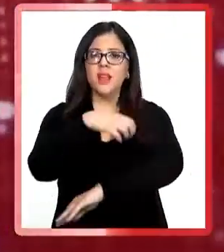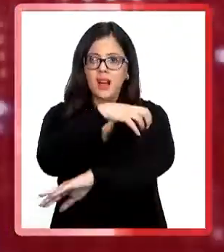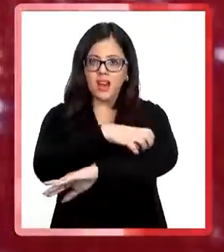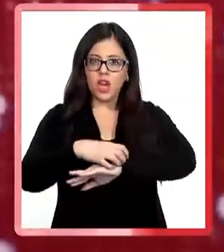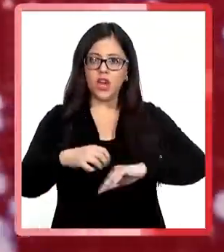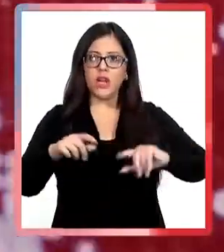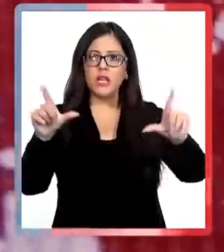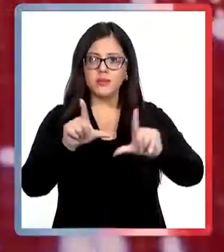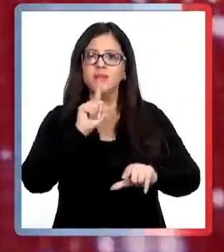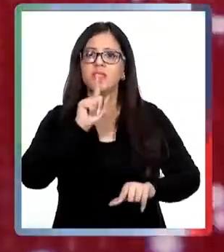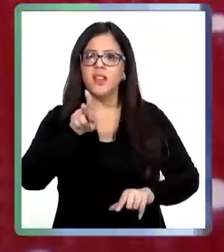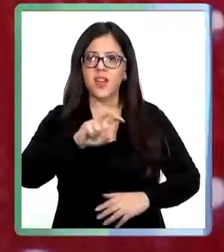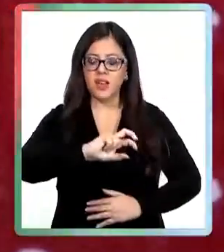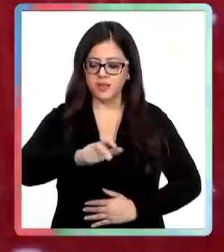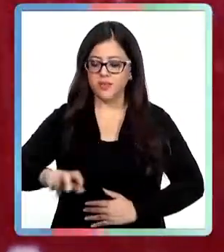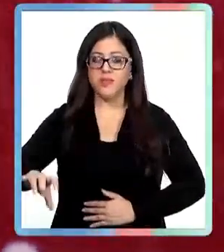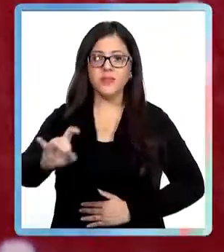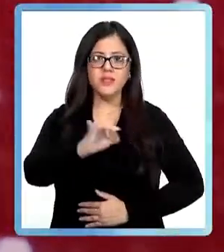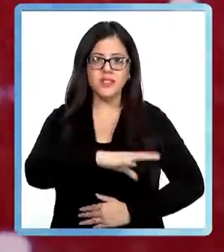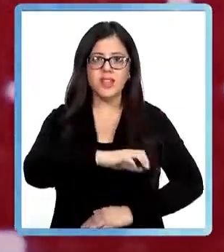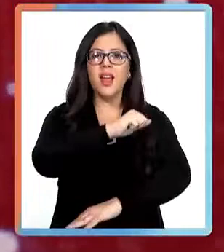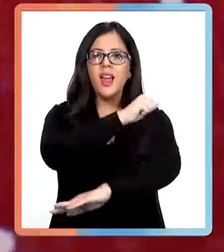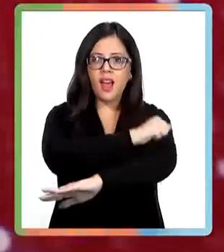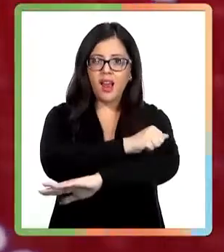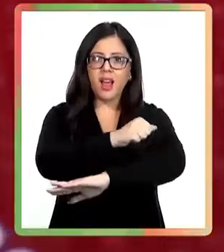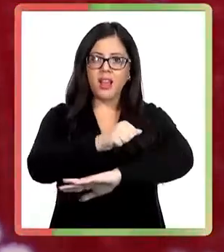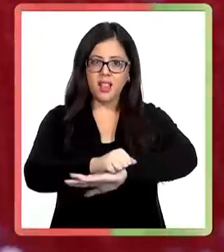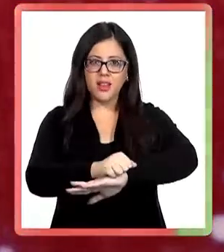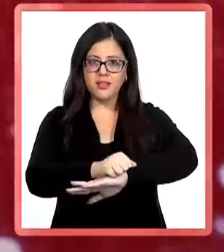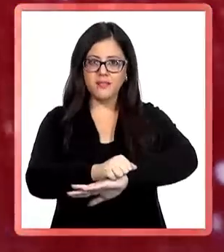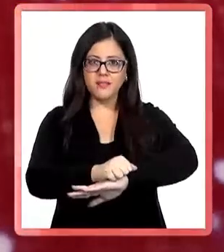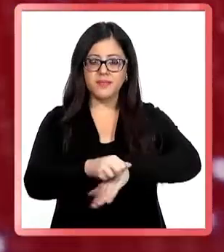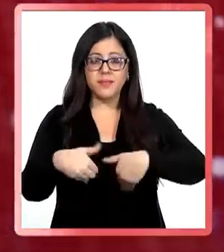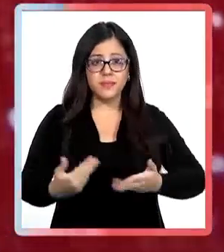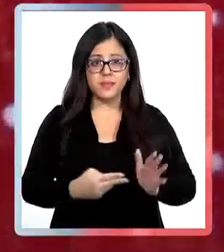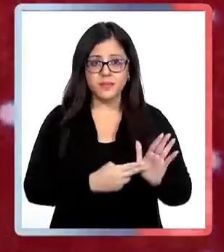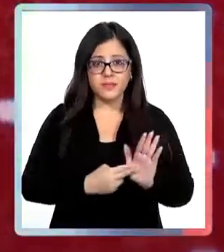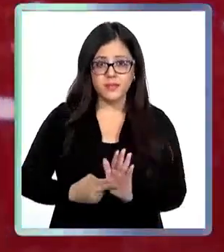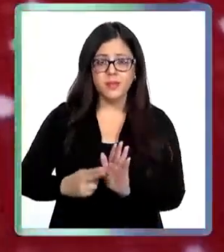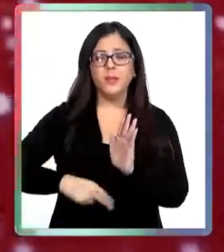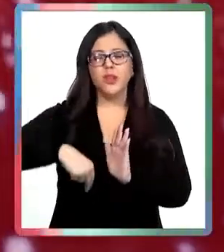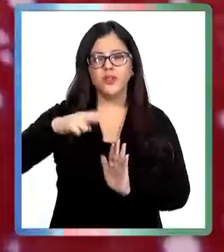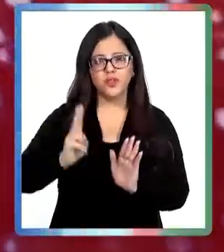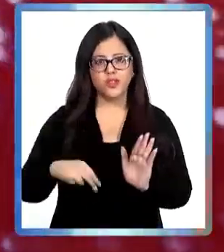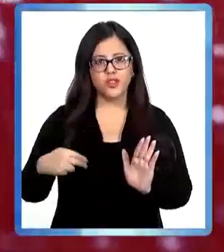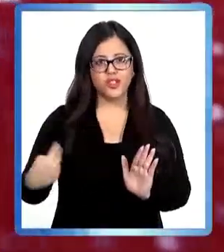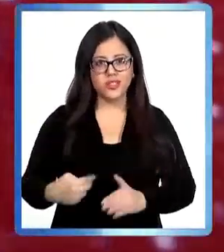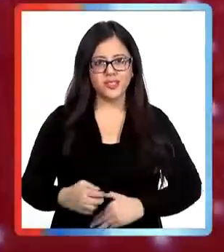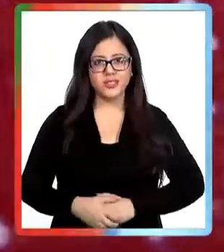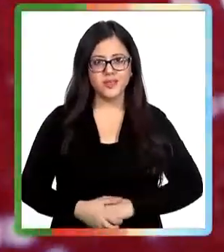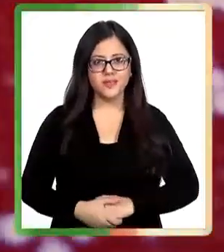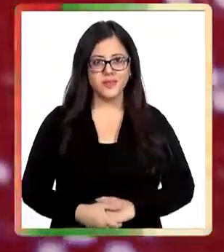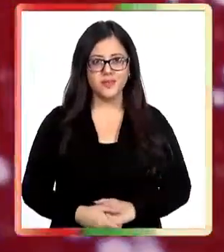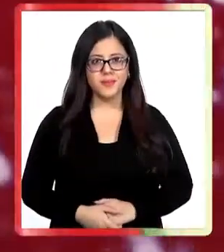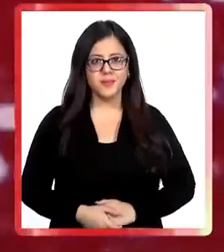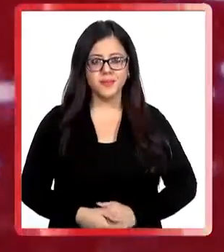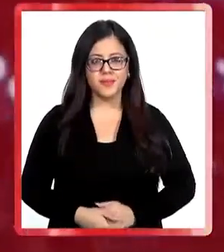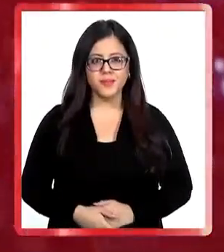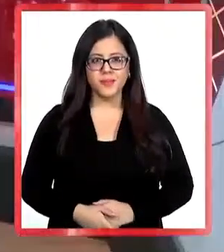Asociación Regional de Canales de Televisión de Señal Abierta de Chile, Arcatel, presenta Portavoz